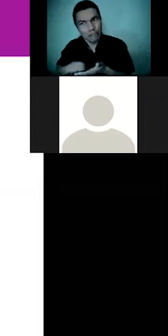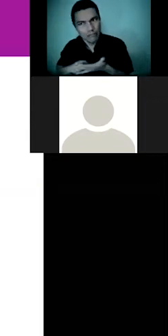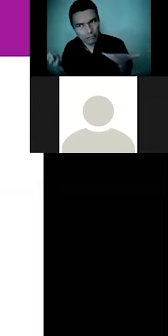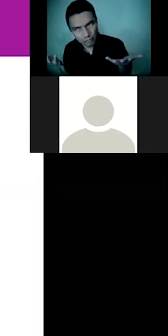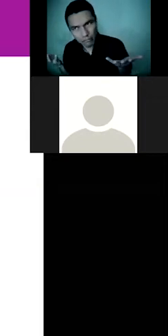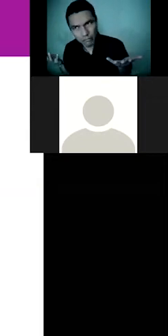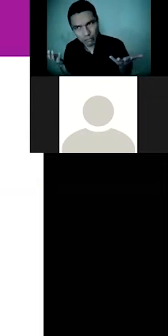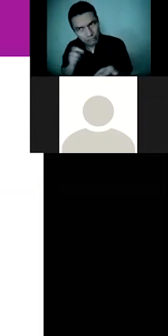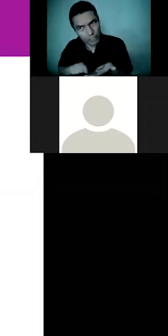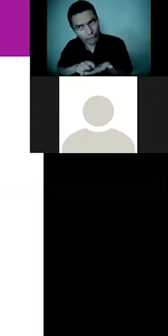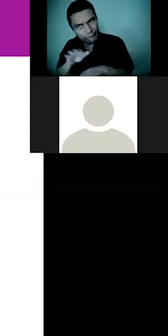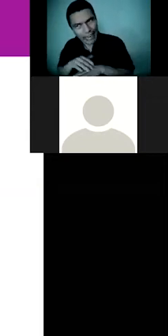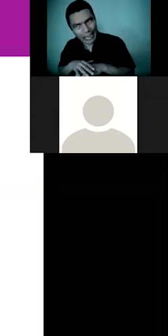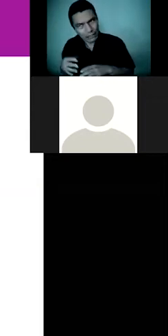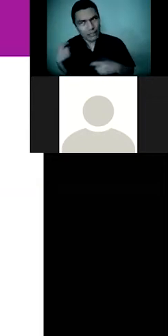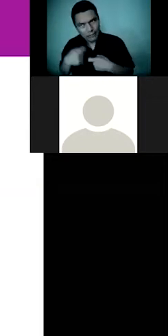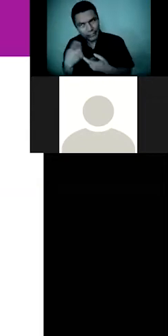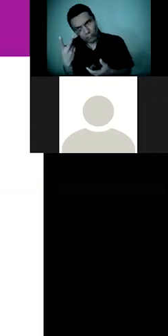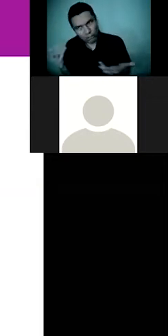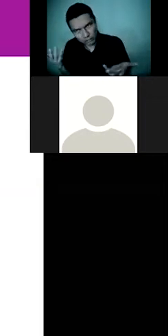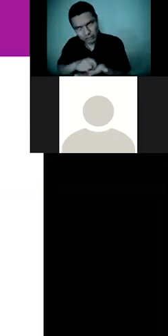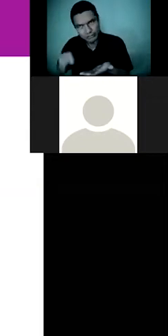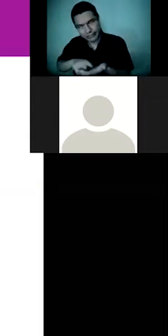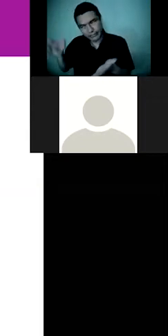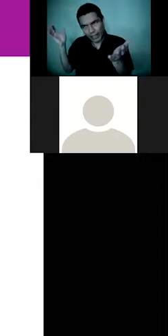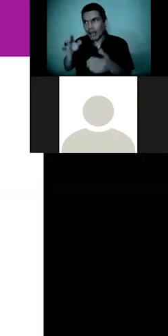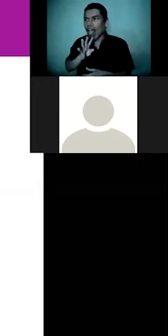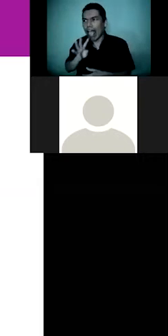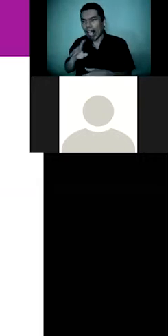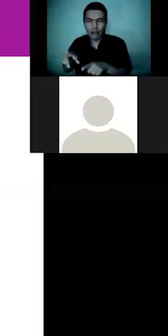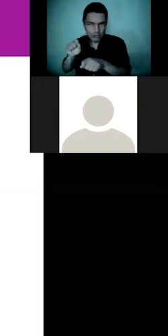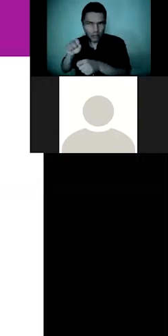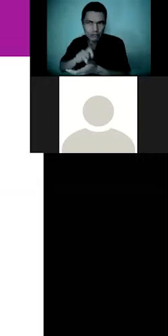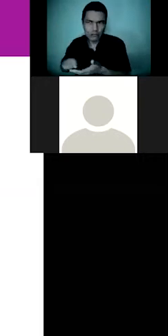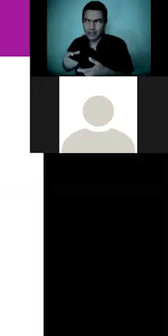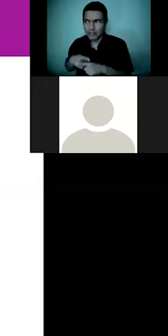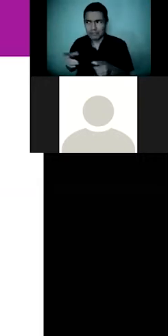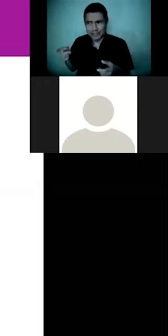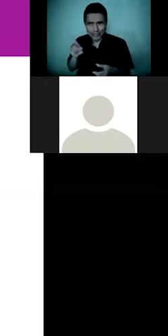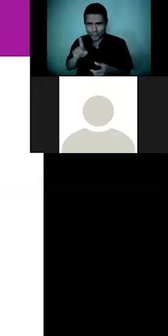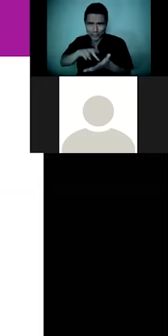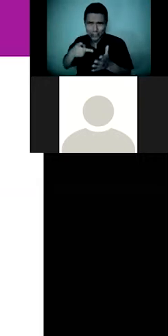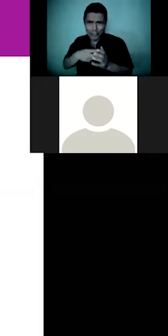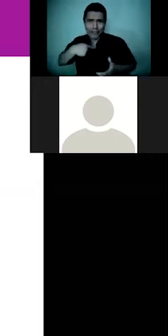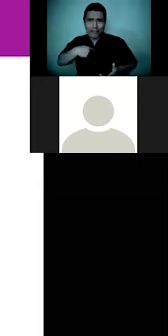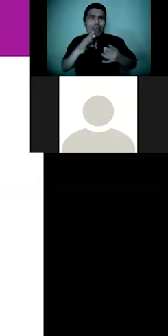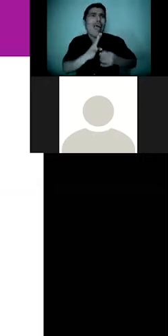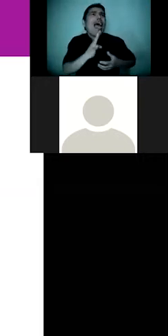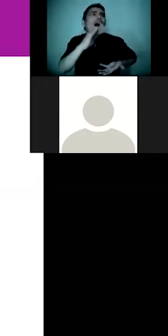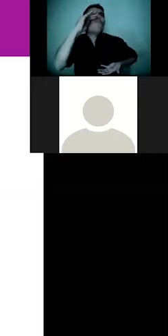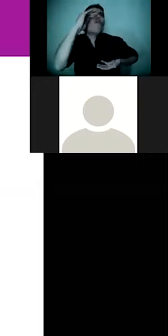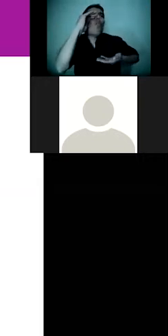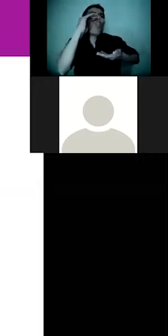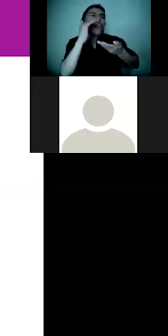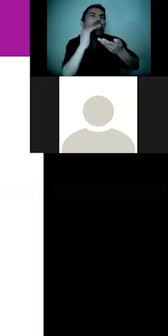Escribo español, inglés también, ¿no? Entonces, para que vea que sí puedo aprender, te he aprendido 2 idiomas, 4 idiomas, imagínate, pero no significa